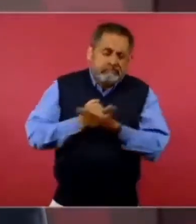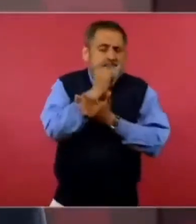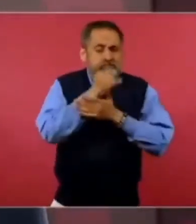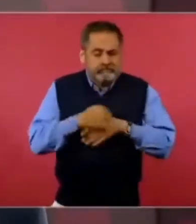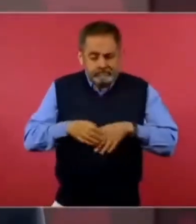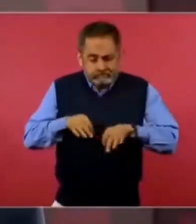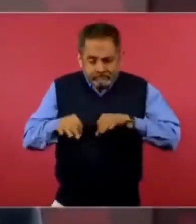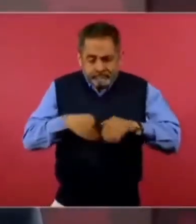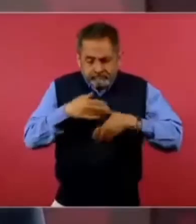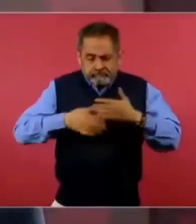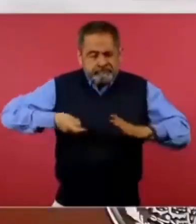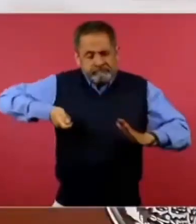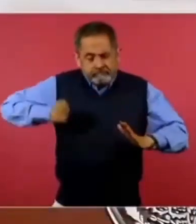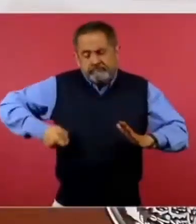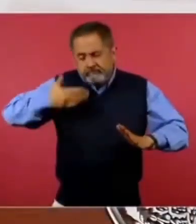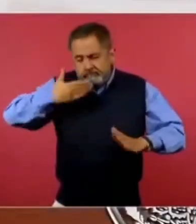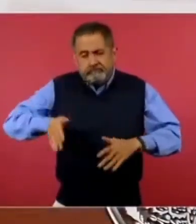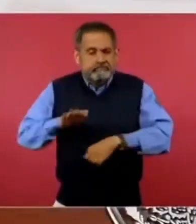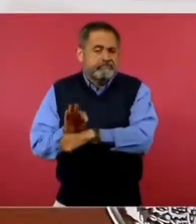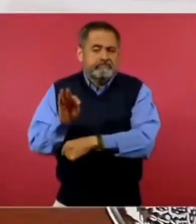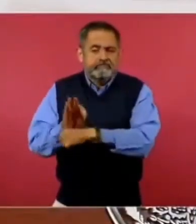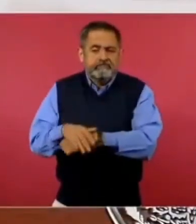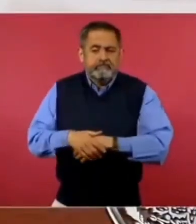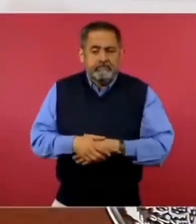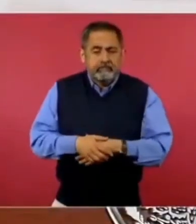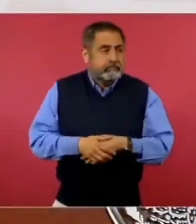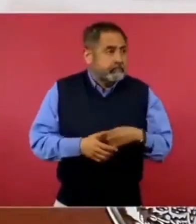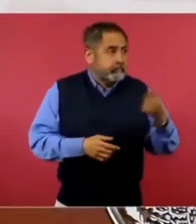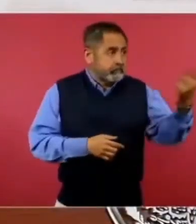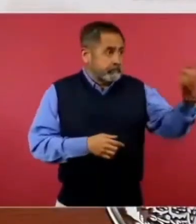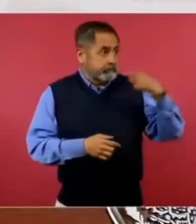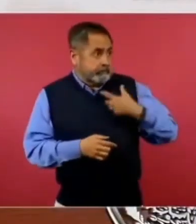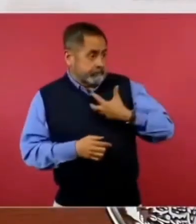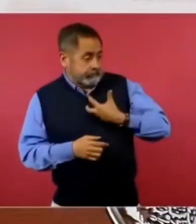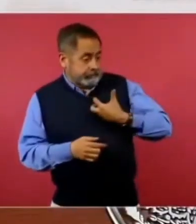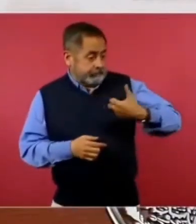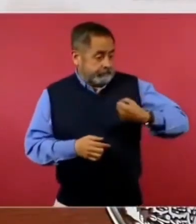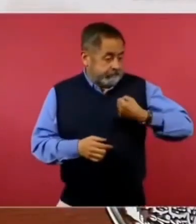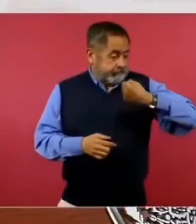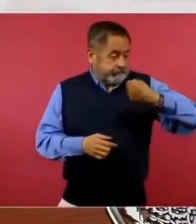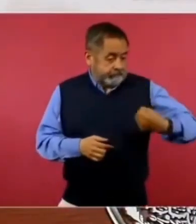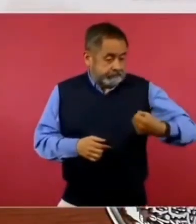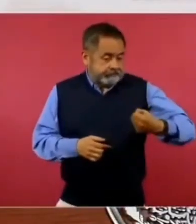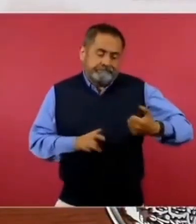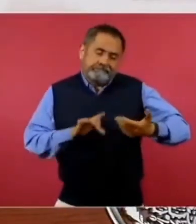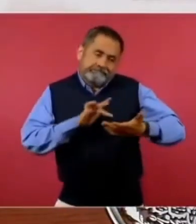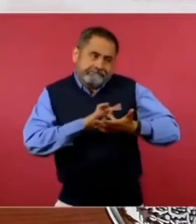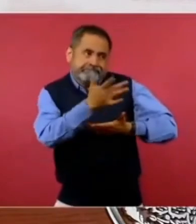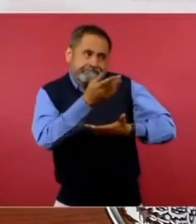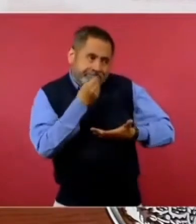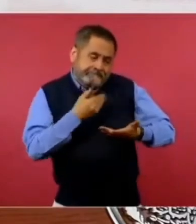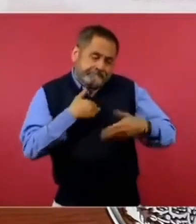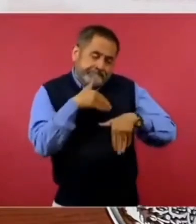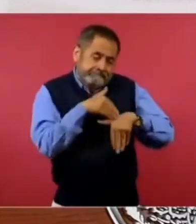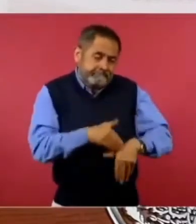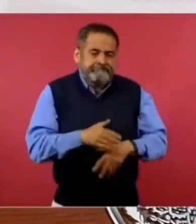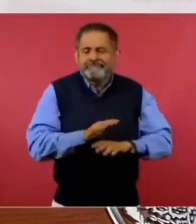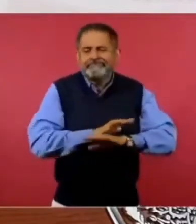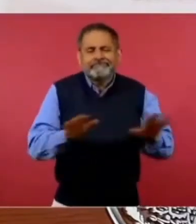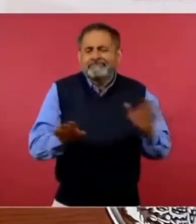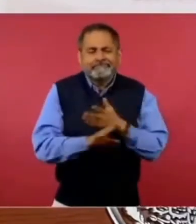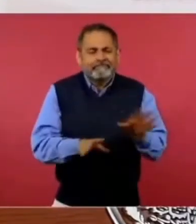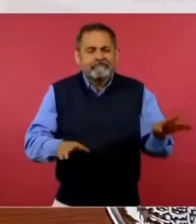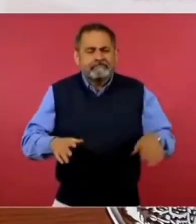No le van a deber el favor a ningún grupo de interés creado, a ningún